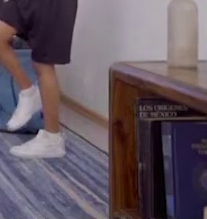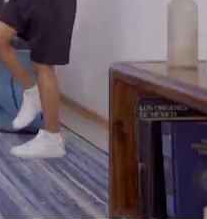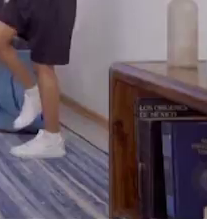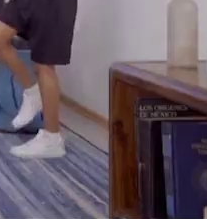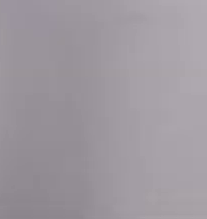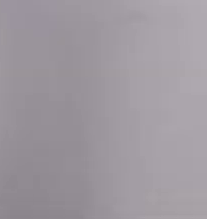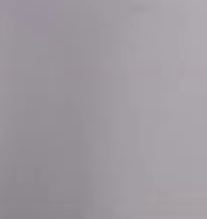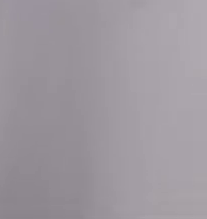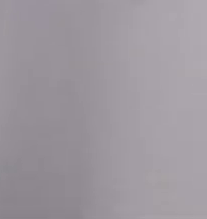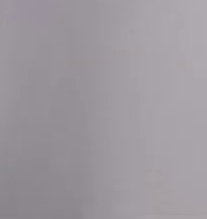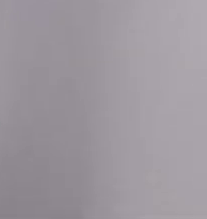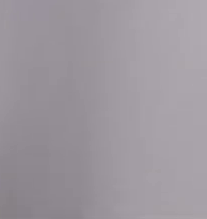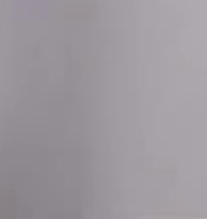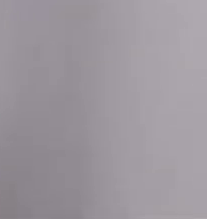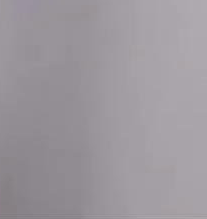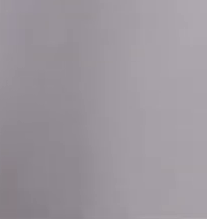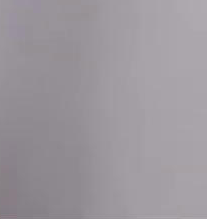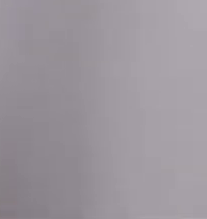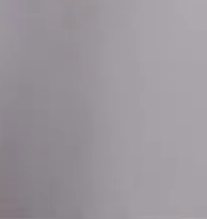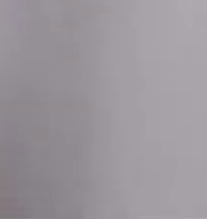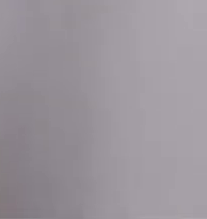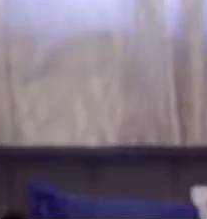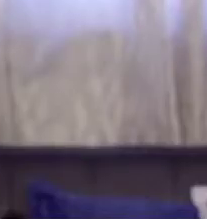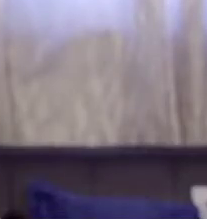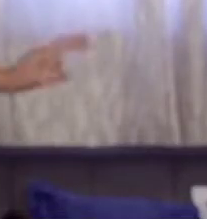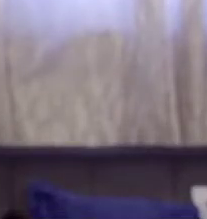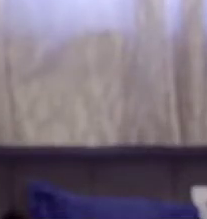¡Gracias! ¡Gracias!